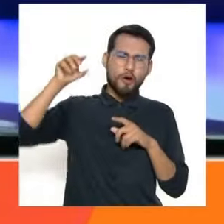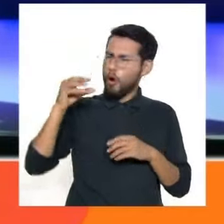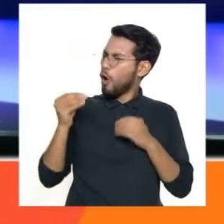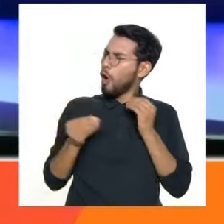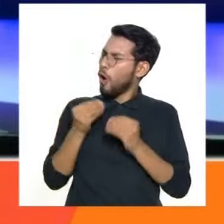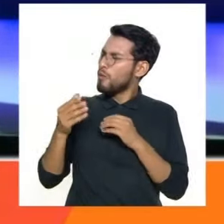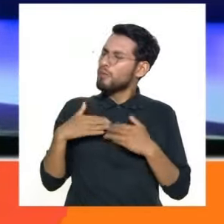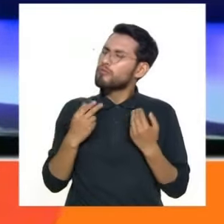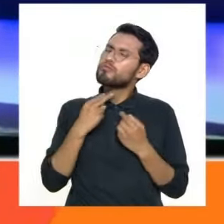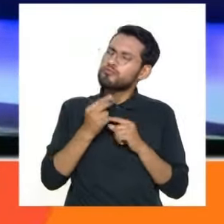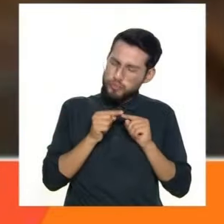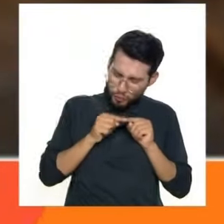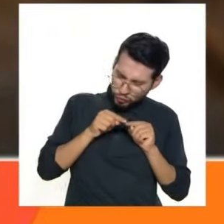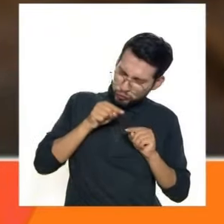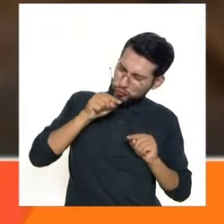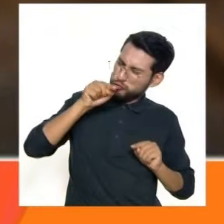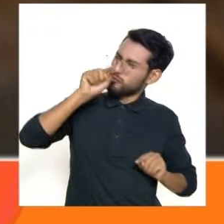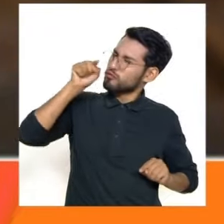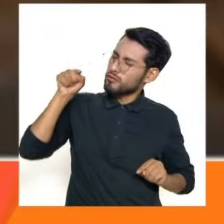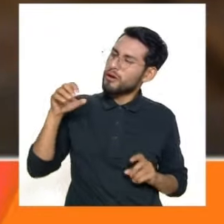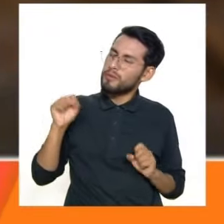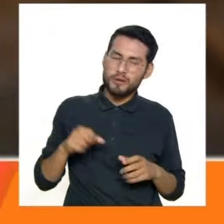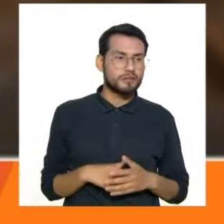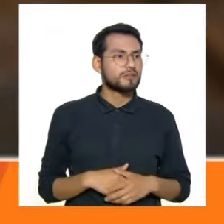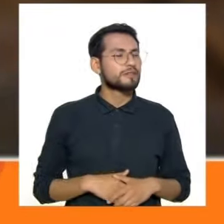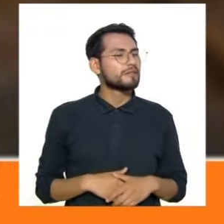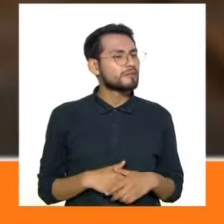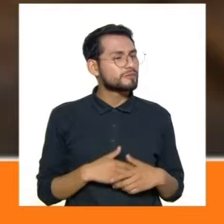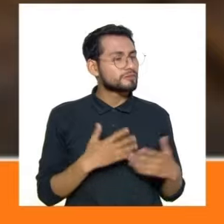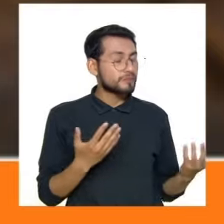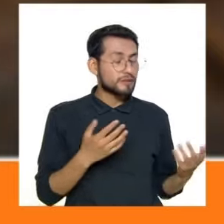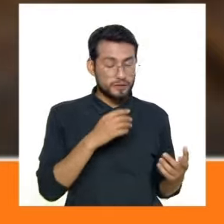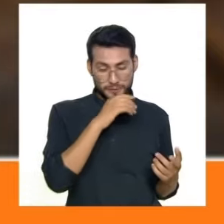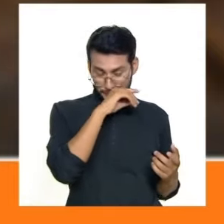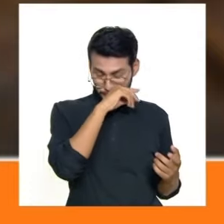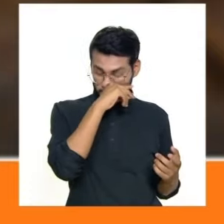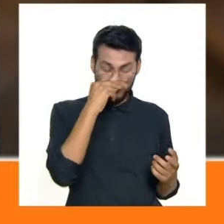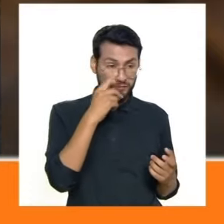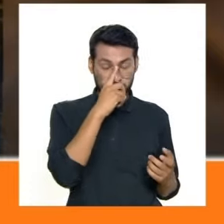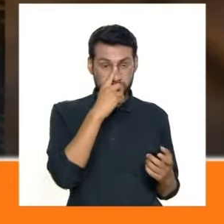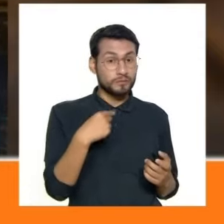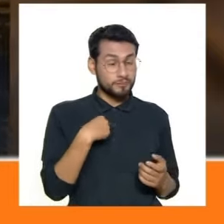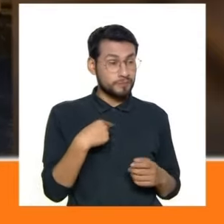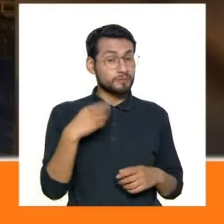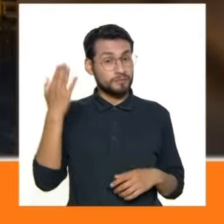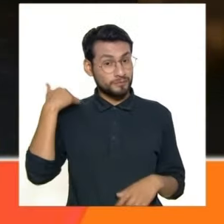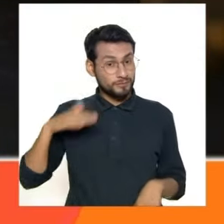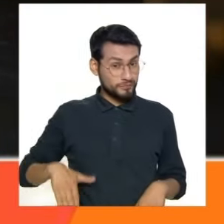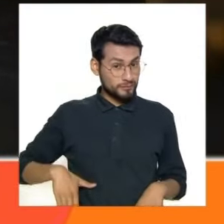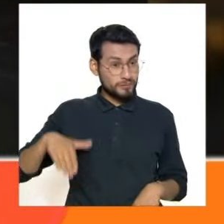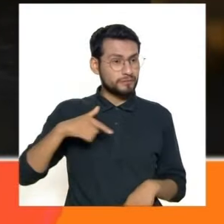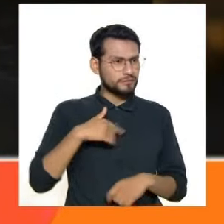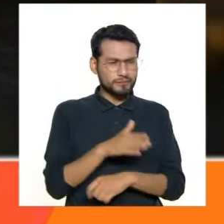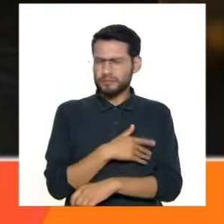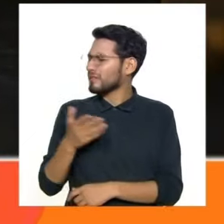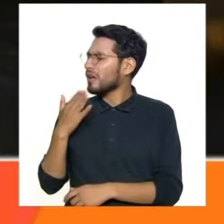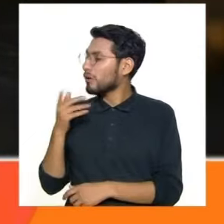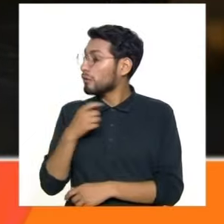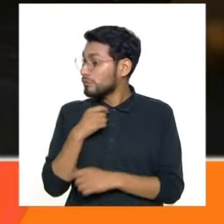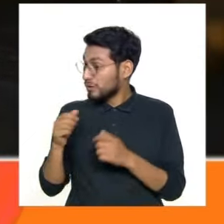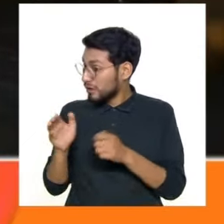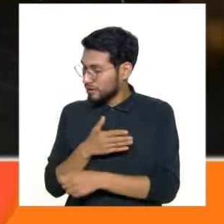fuiste muy amp muy es Eh bueno yo cantaba como Les comento desde muy chica desde muy niña con quién cantabas con tu